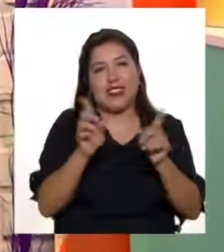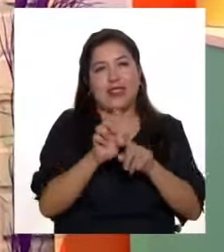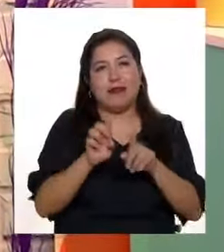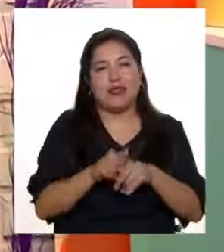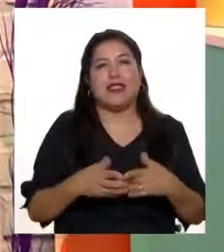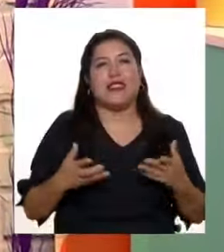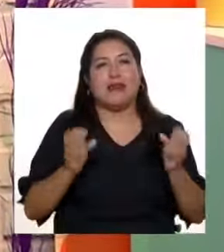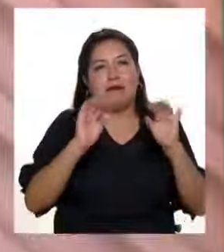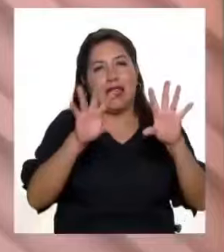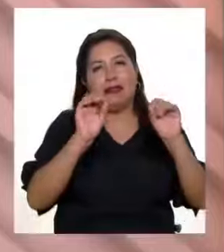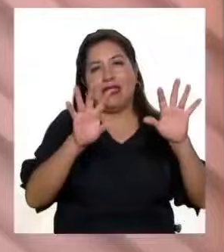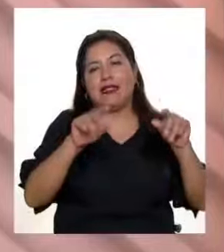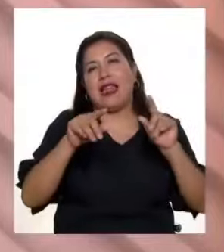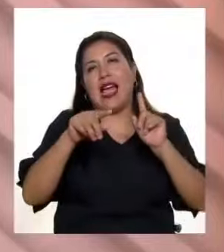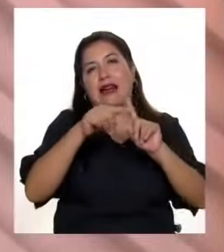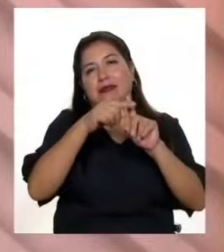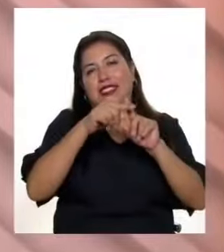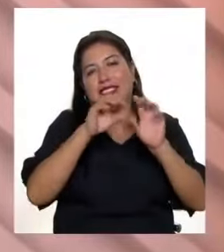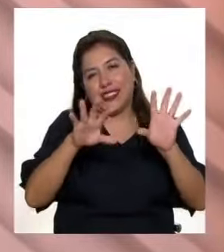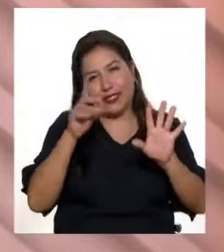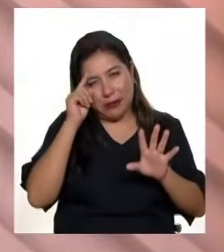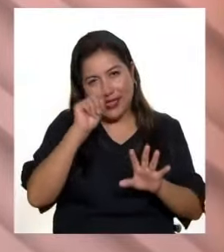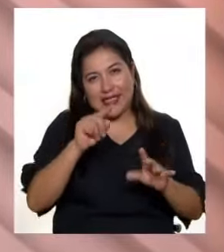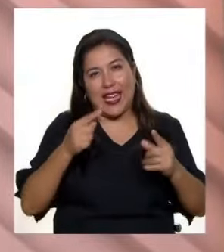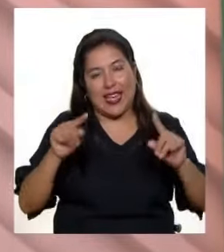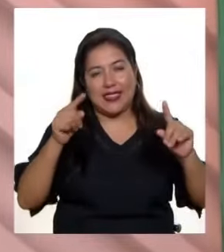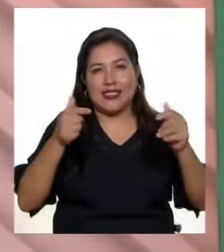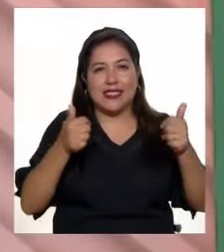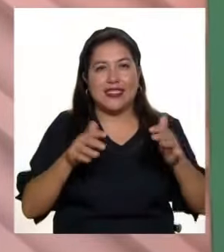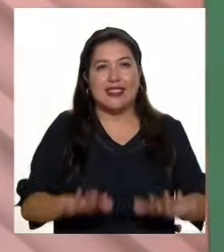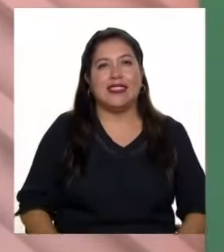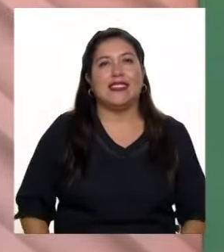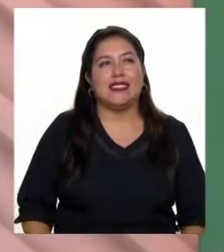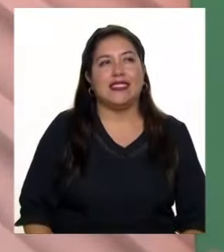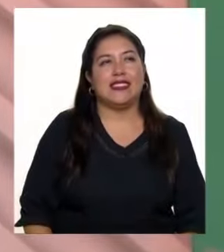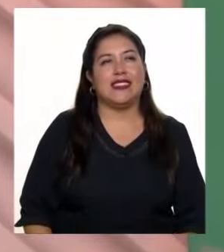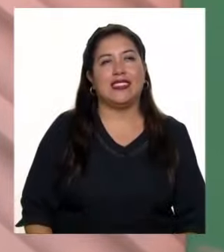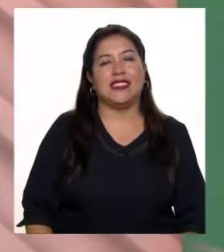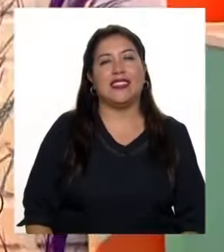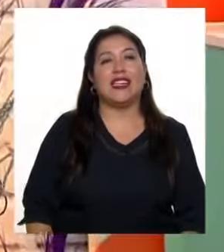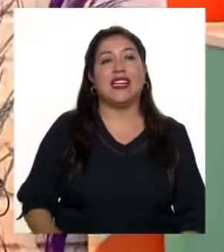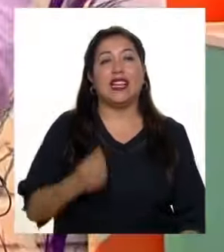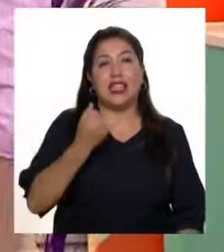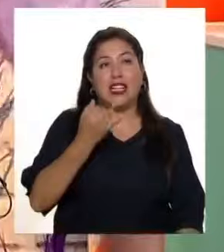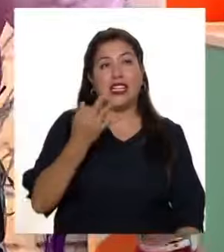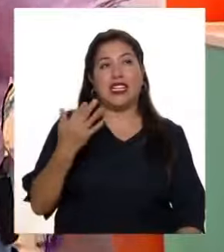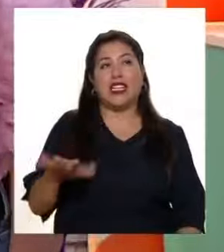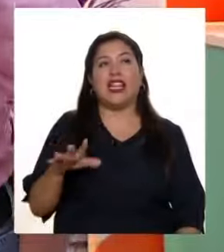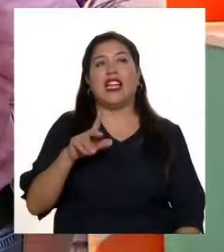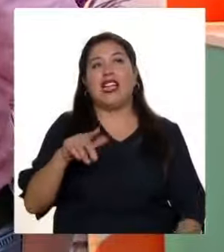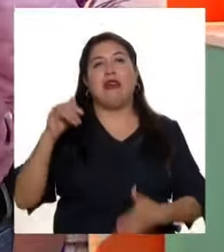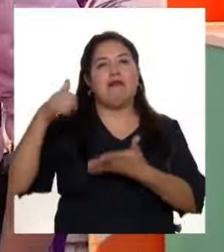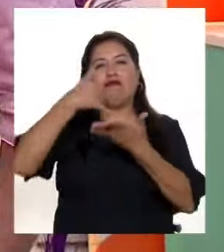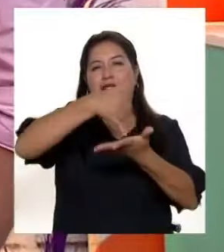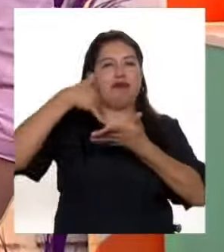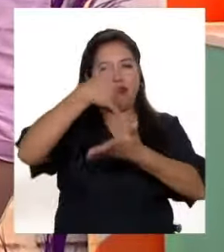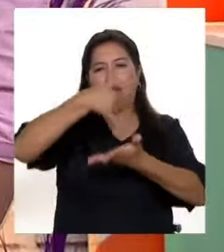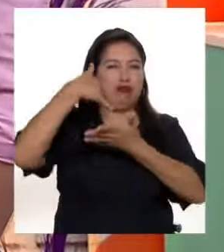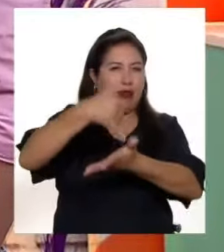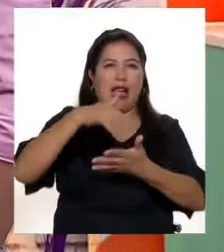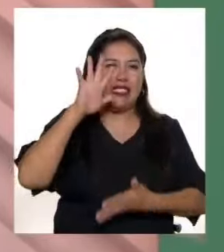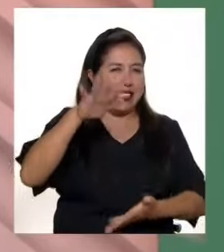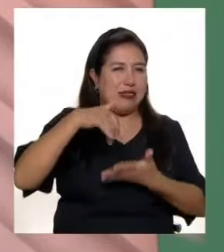para ti. ¡Éxitos! Una, dos, tres, cuatro, cinco gaviotas, porque te lo mereces. Muchas Eres